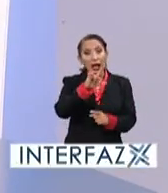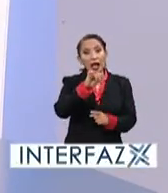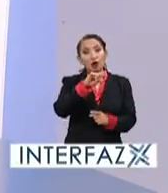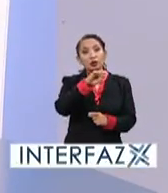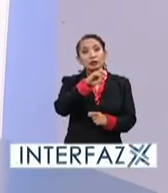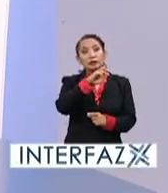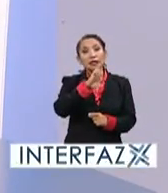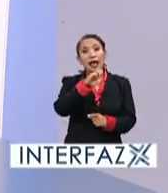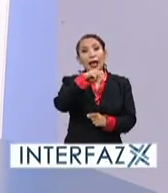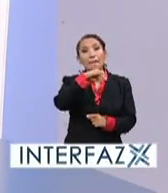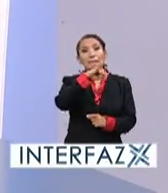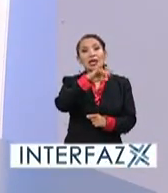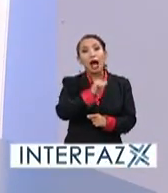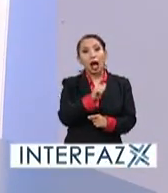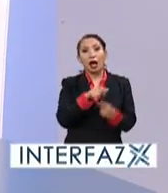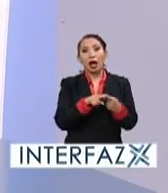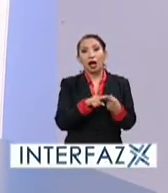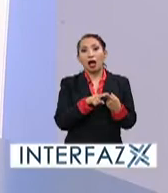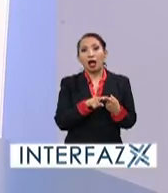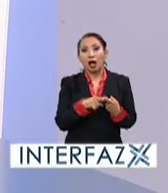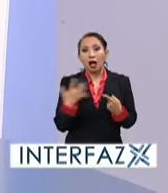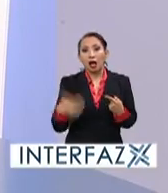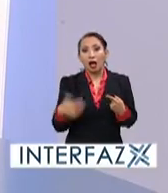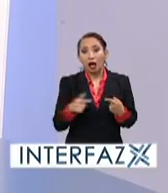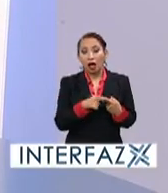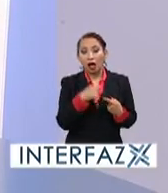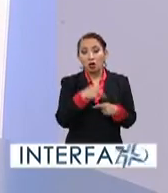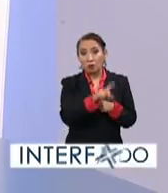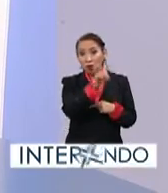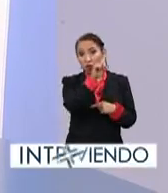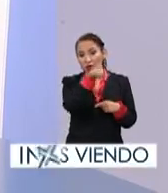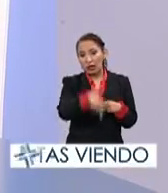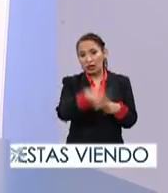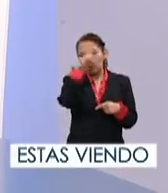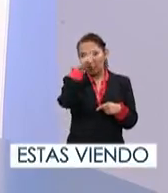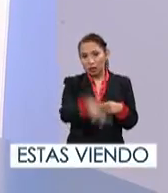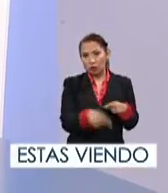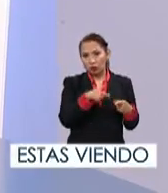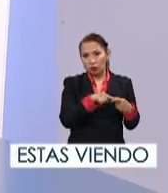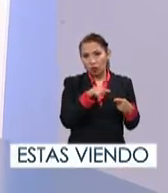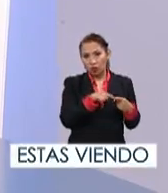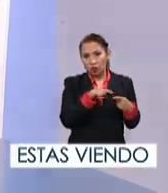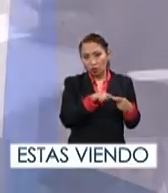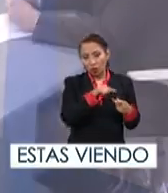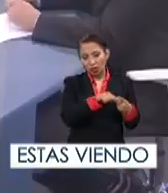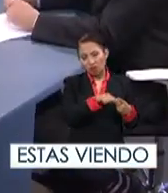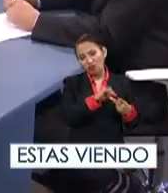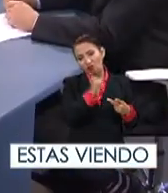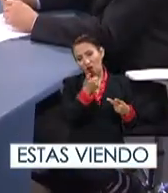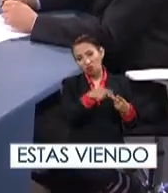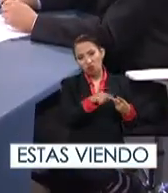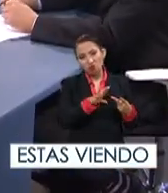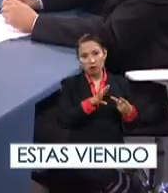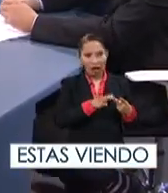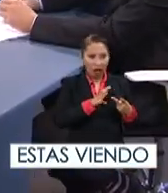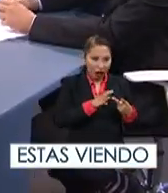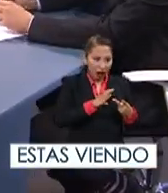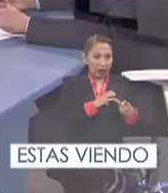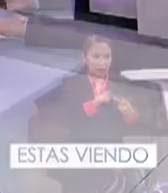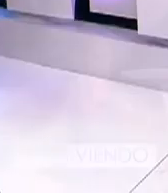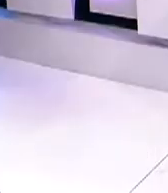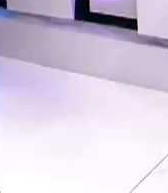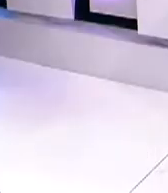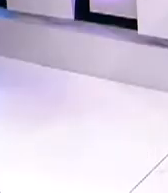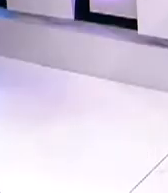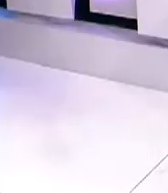leucemia. Correcto. La leucemia es el número uno aquí en México. Y de ahí, bueno, ya otros